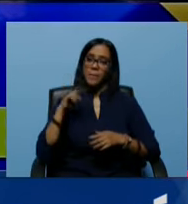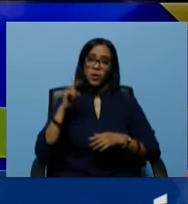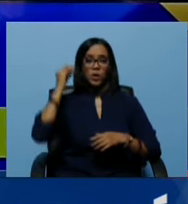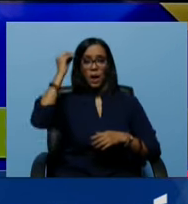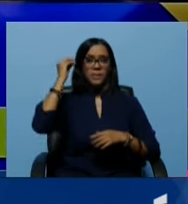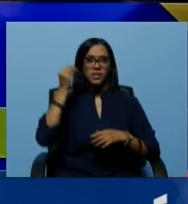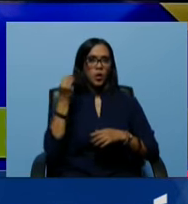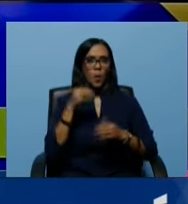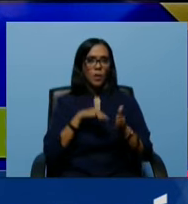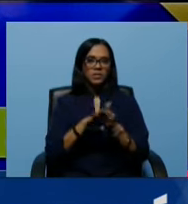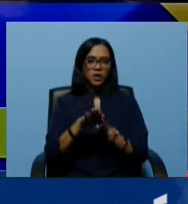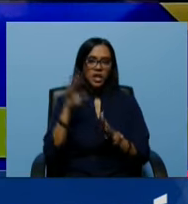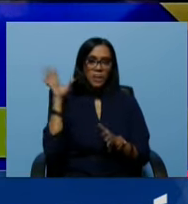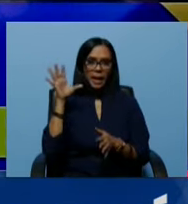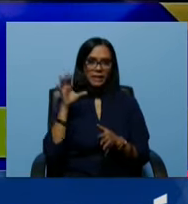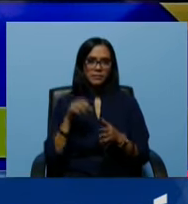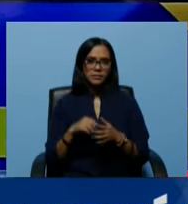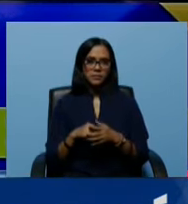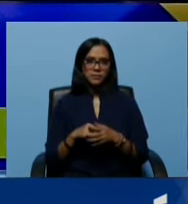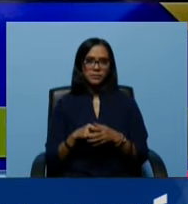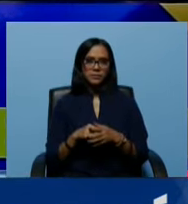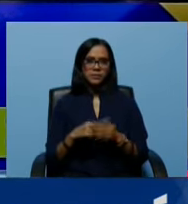cómo desarrollar el país, sino la